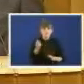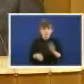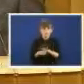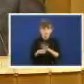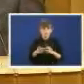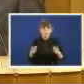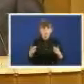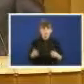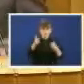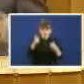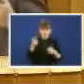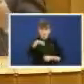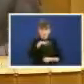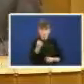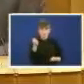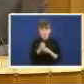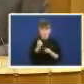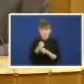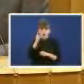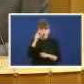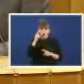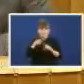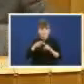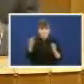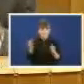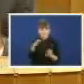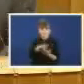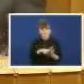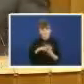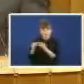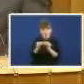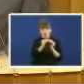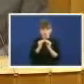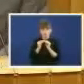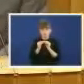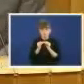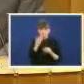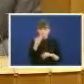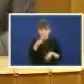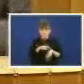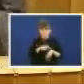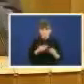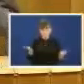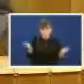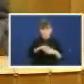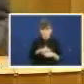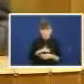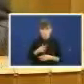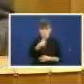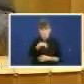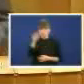legislatura nun texto de consenso se o acordo non fose posible nese tempo asumamos o compromiso